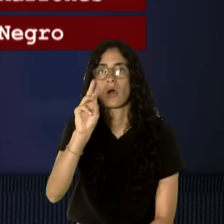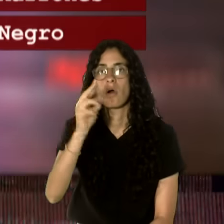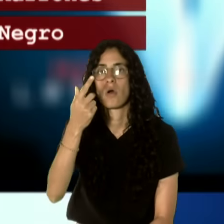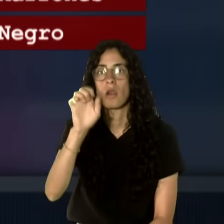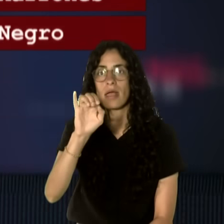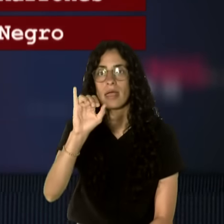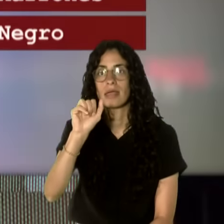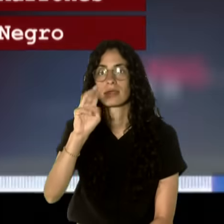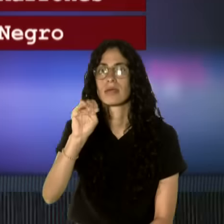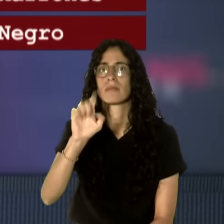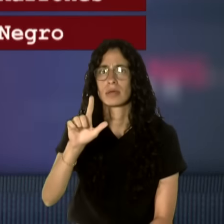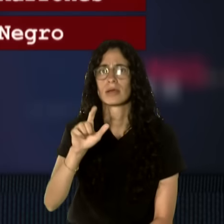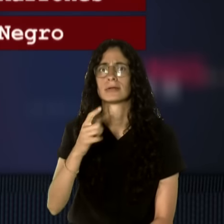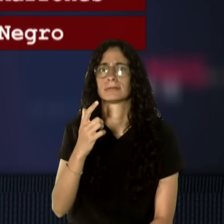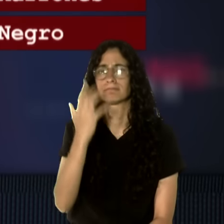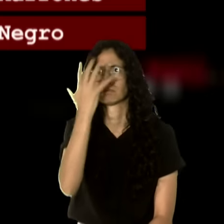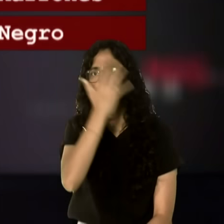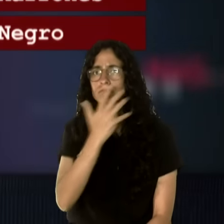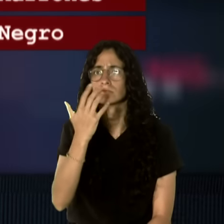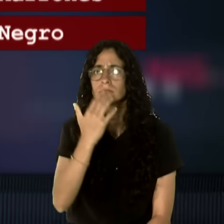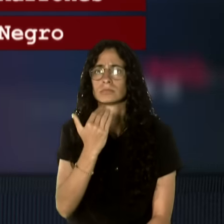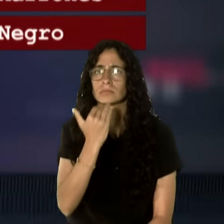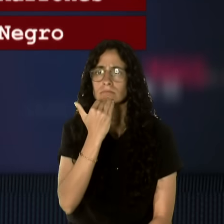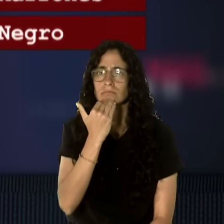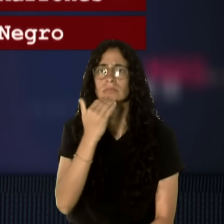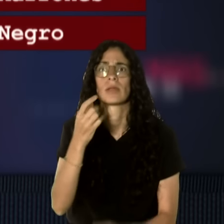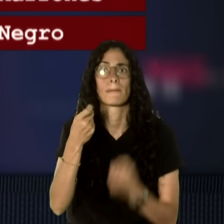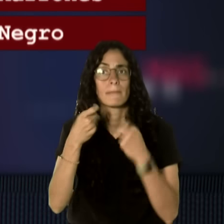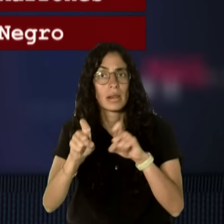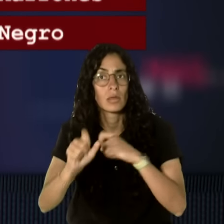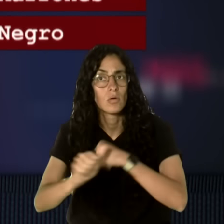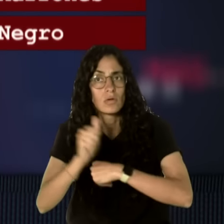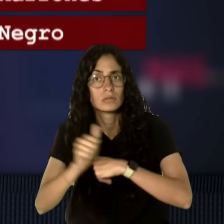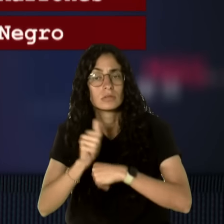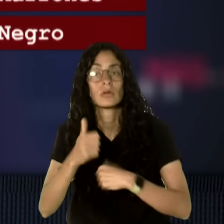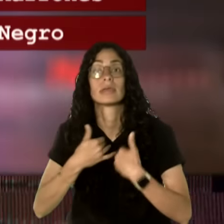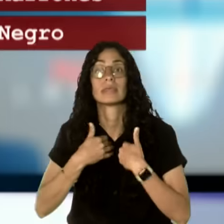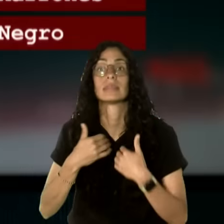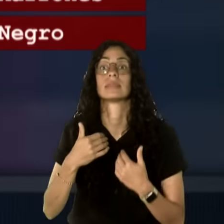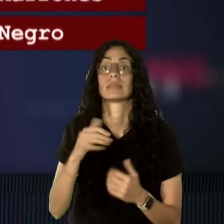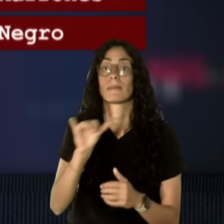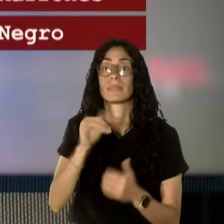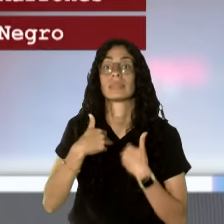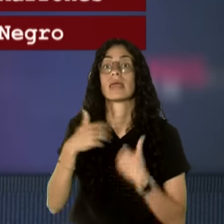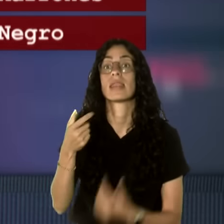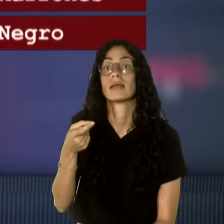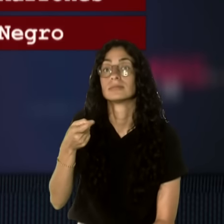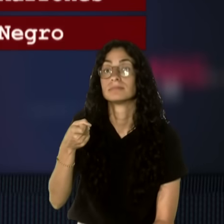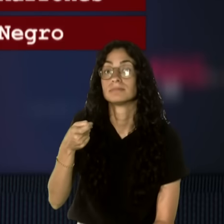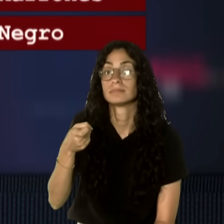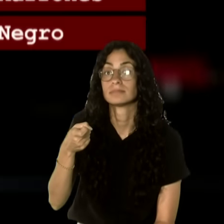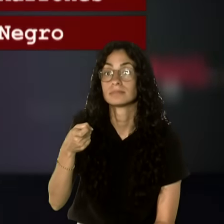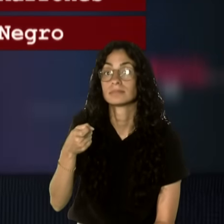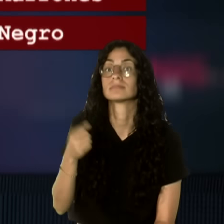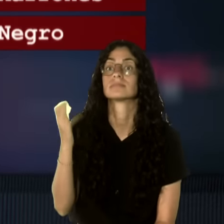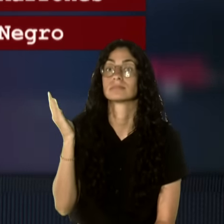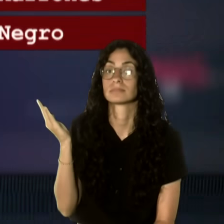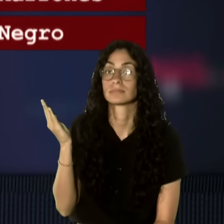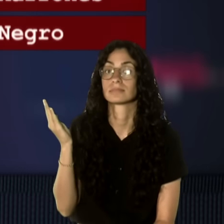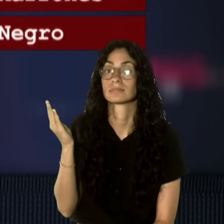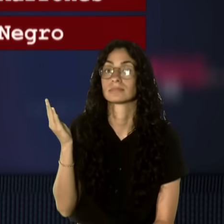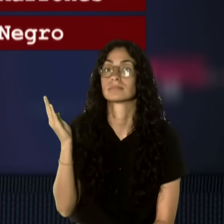persona con un carácter bien volátil se considera peligroso y está fuertemente armado y figura este hombre que ven en